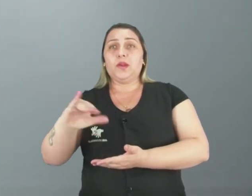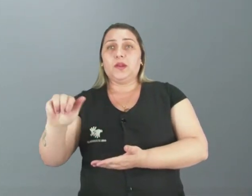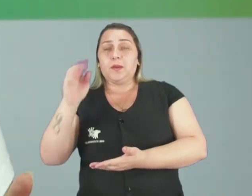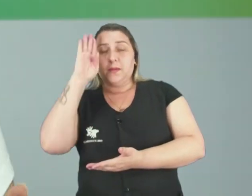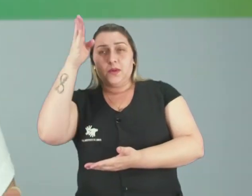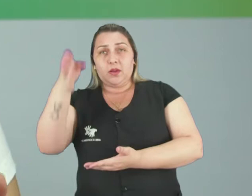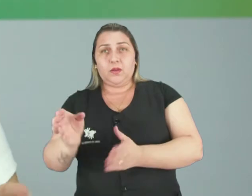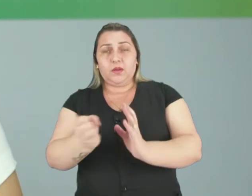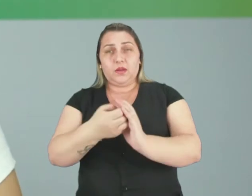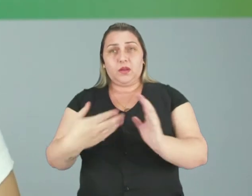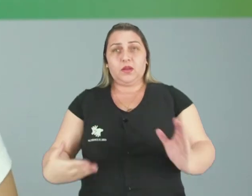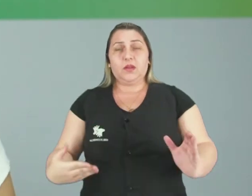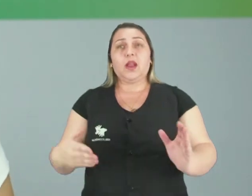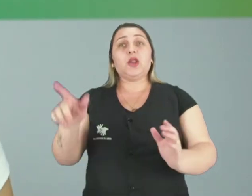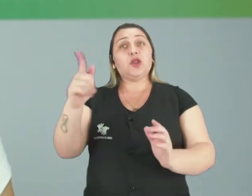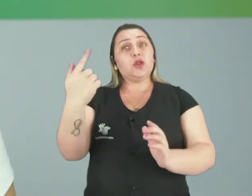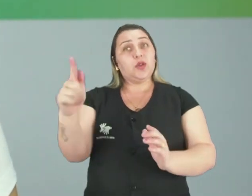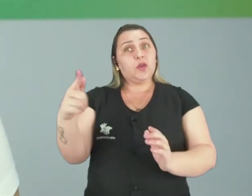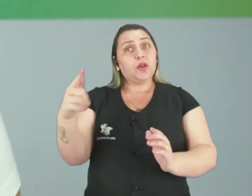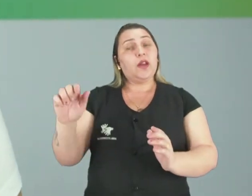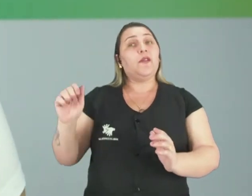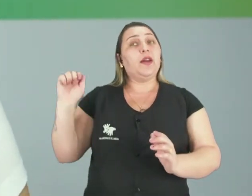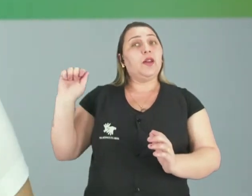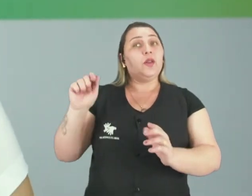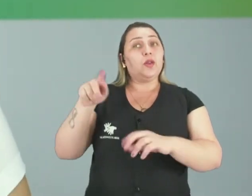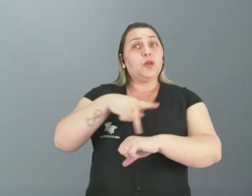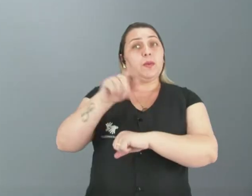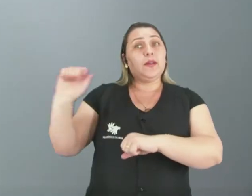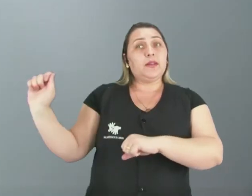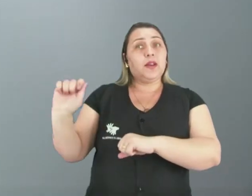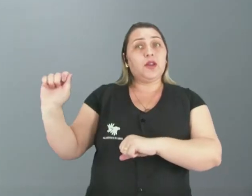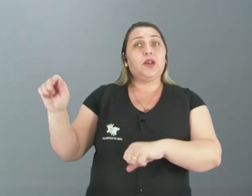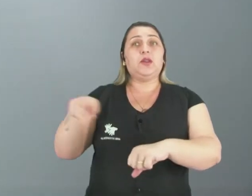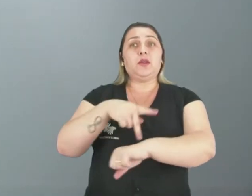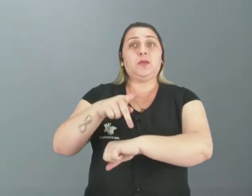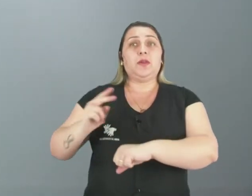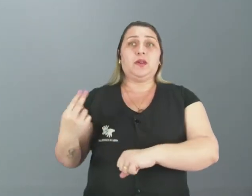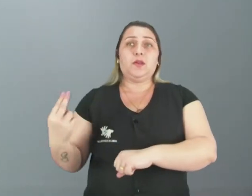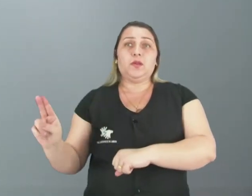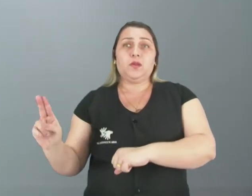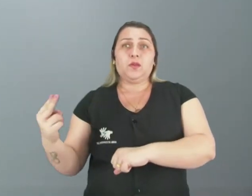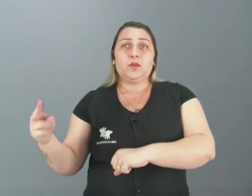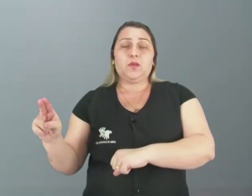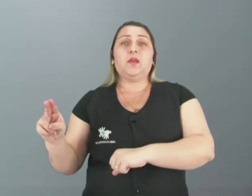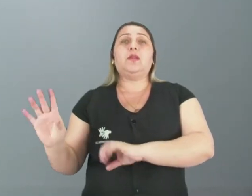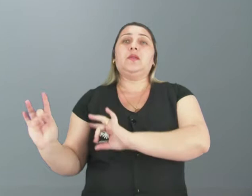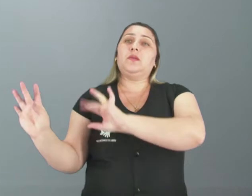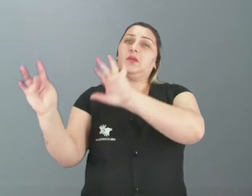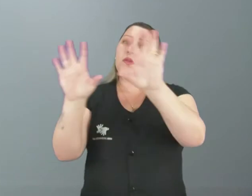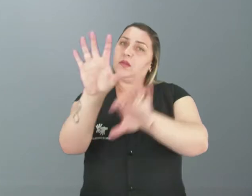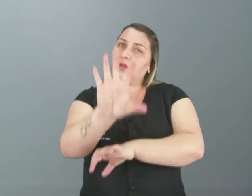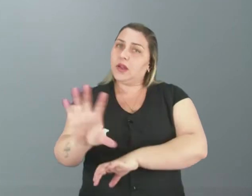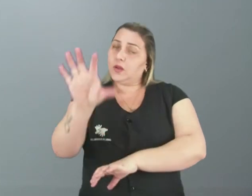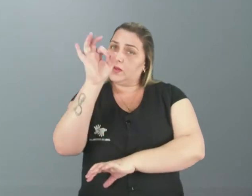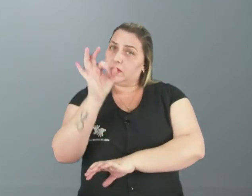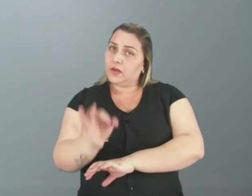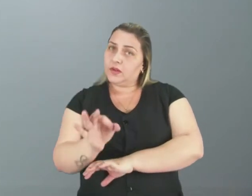principalmente caracterizada na parte geográfica da Argentina e do Uruguai. Então, vamos encontrar especialmente aí nessa região,